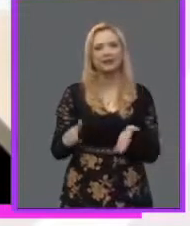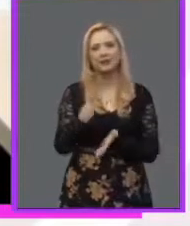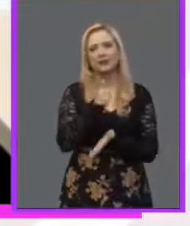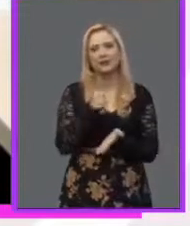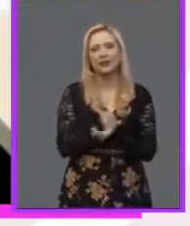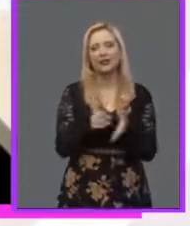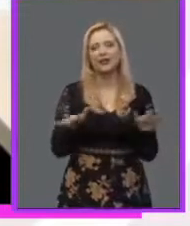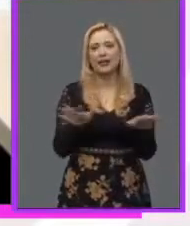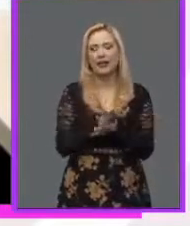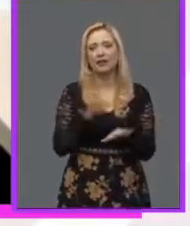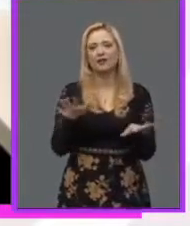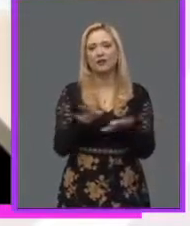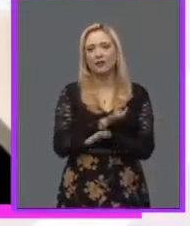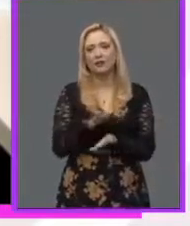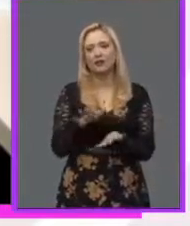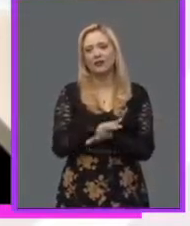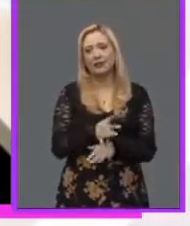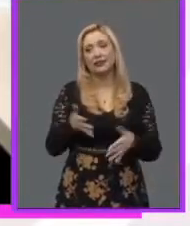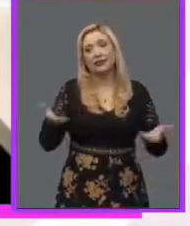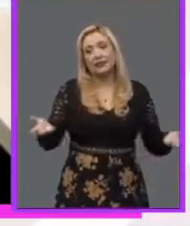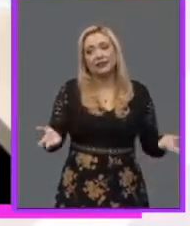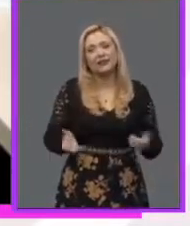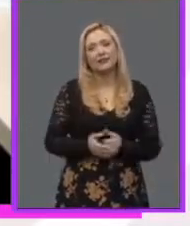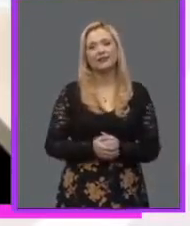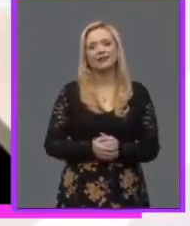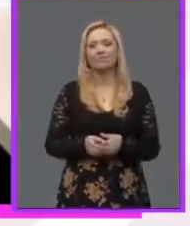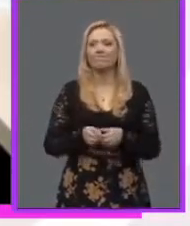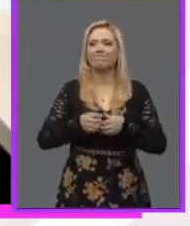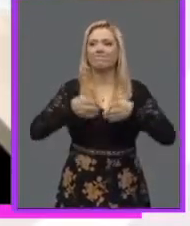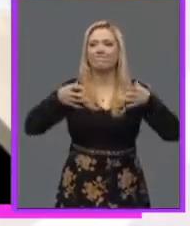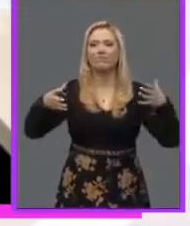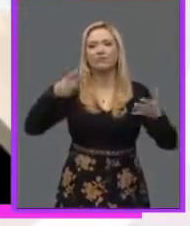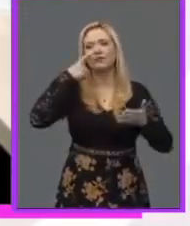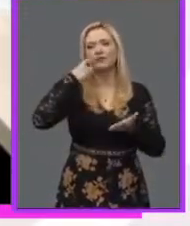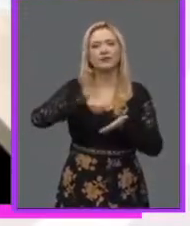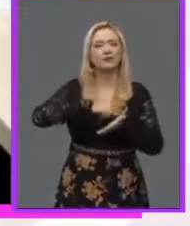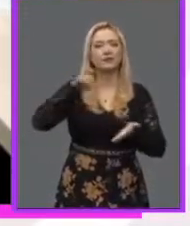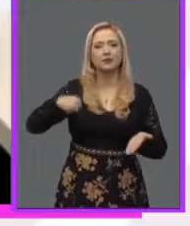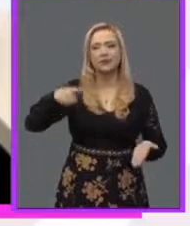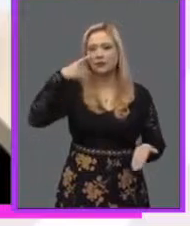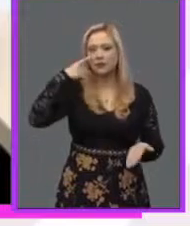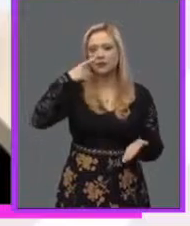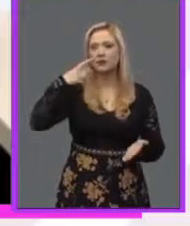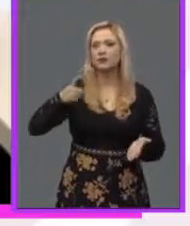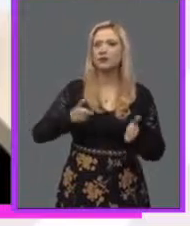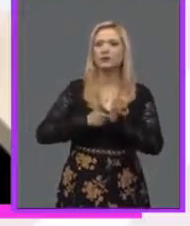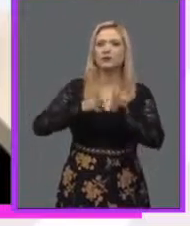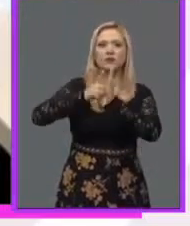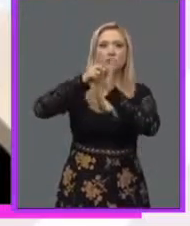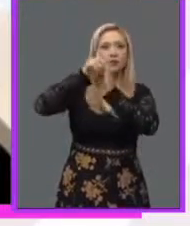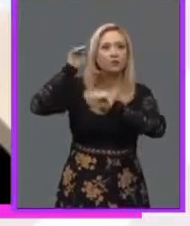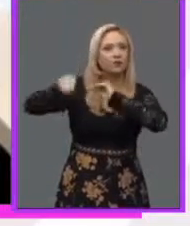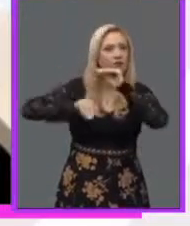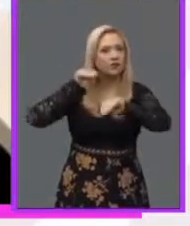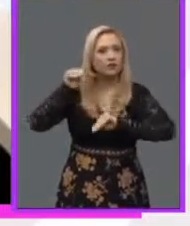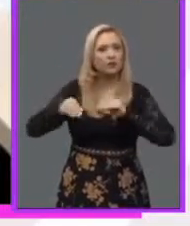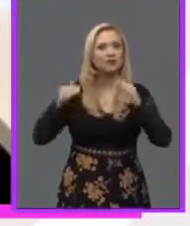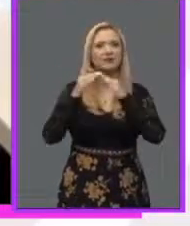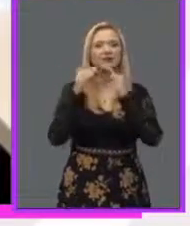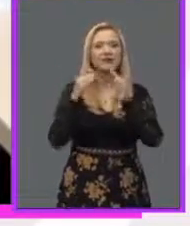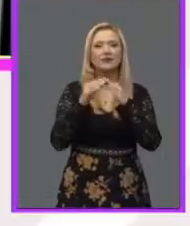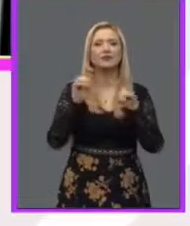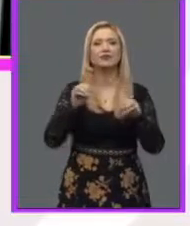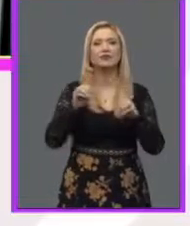para crecer y desarrollarse, ¿no? Lo vemos, por ejemplo, como muchas veces desarrollos inmobiliarios o desarrollos